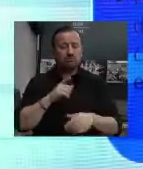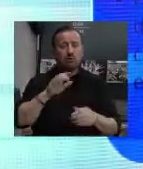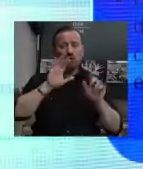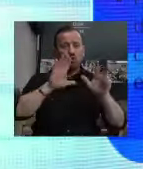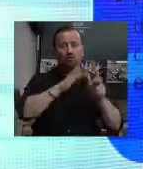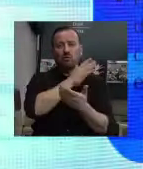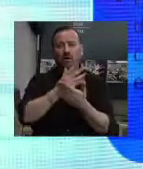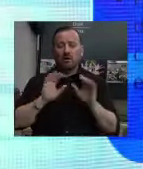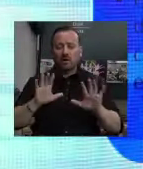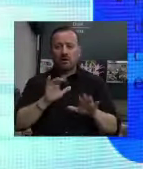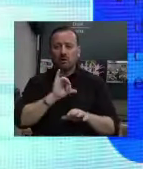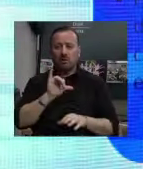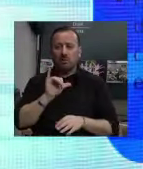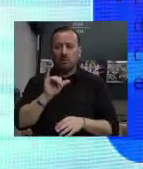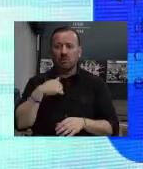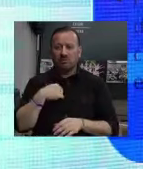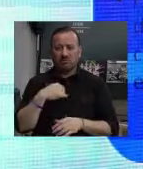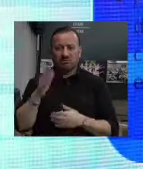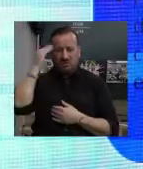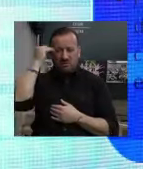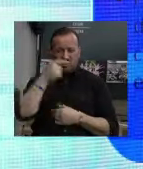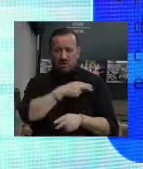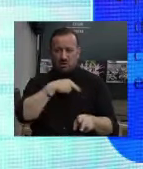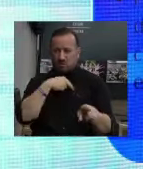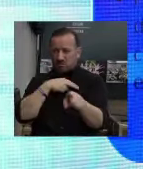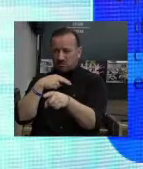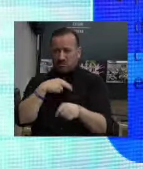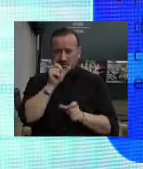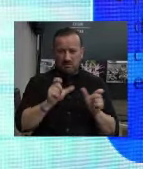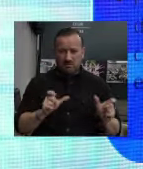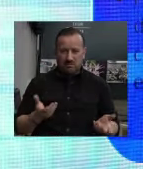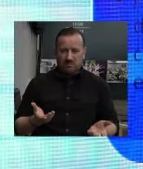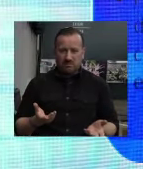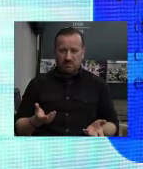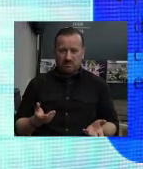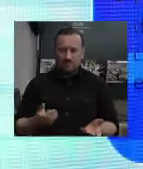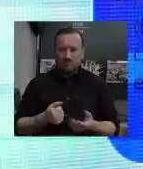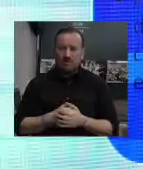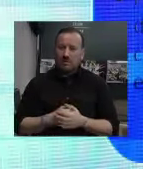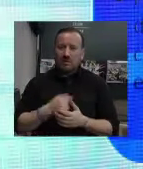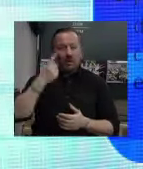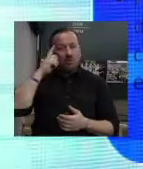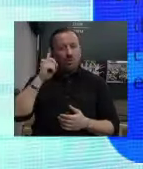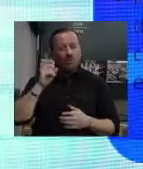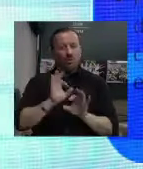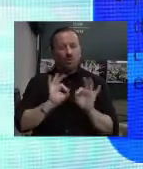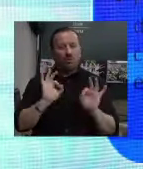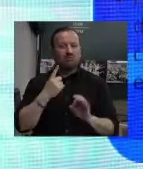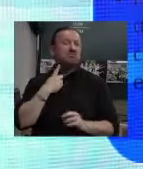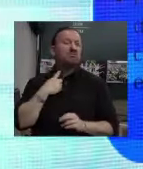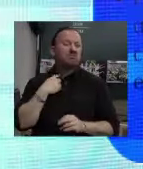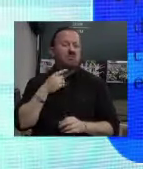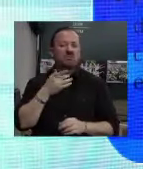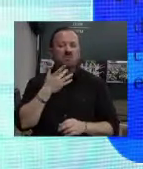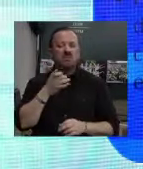de los cuales A duras penas el nombre o el apellido o el código pero nunca me interesó saber quién hay